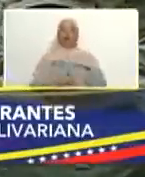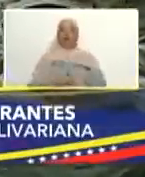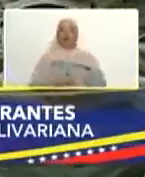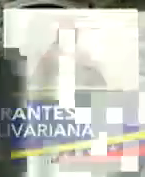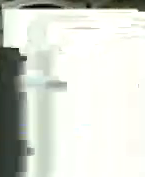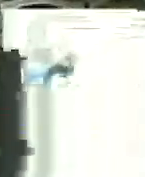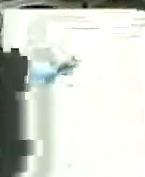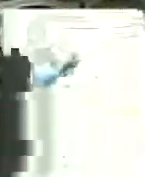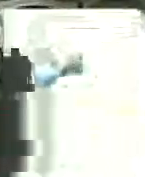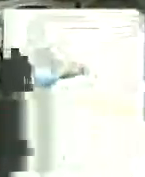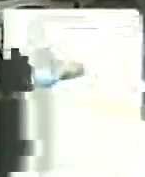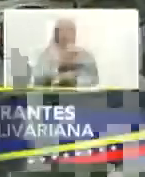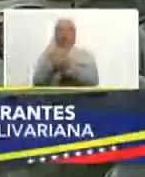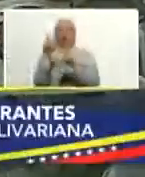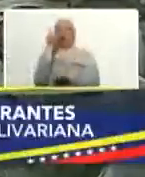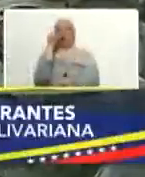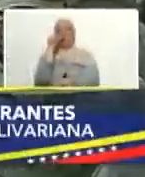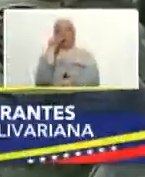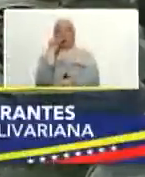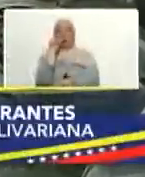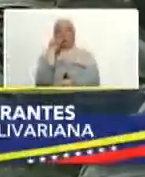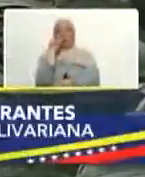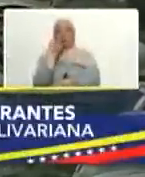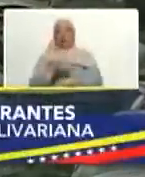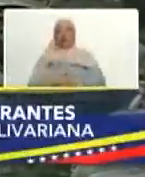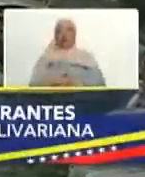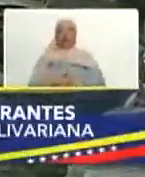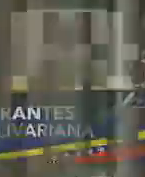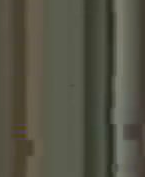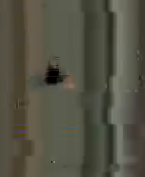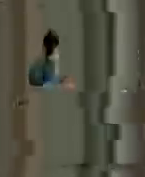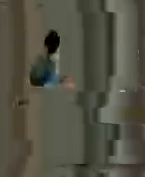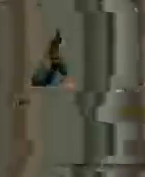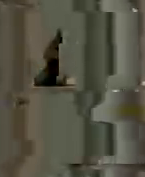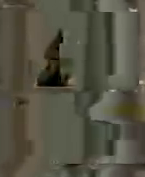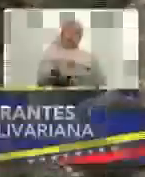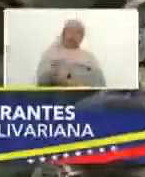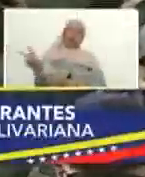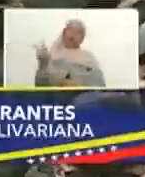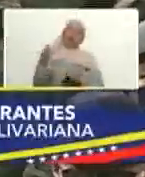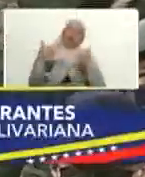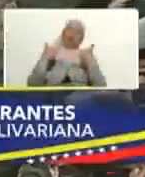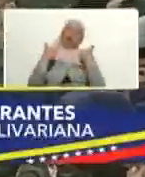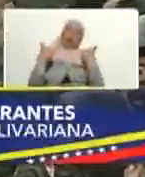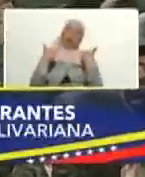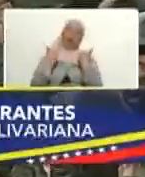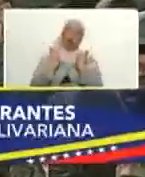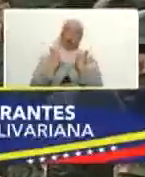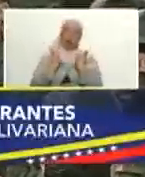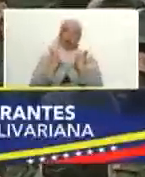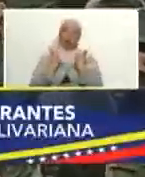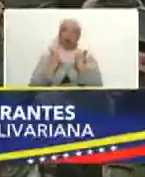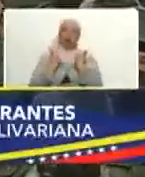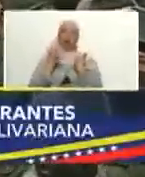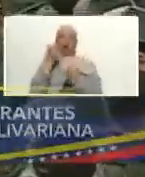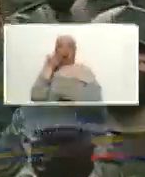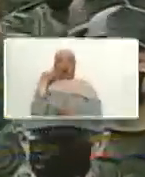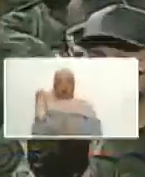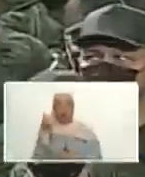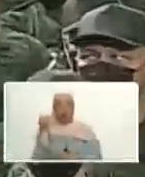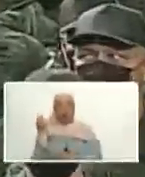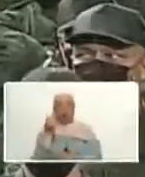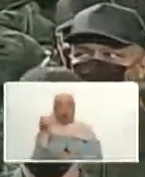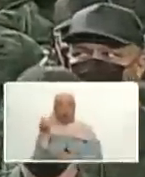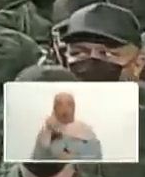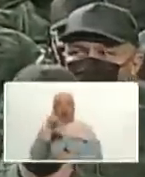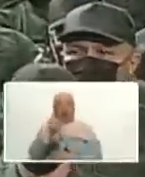fuerzas y medios, hombres, para atender pues al pueblo de Venezuela afectado. Nos ha dejado una gran experiencia y hemos